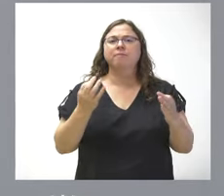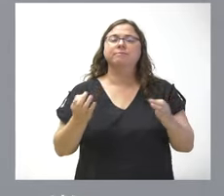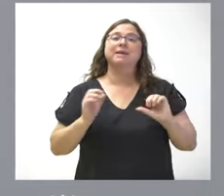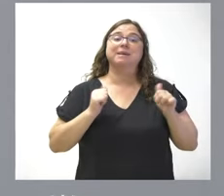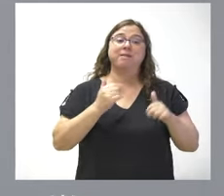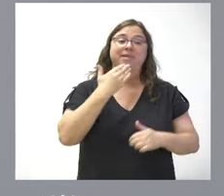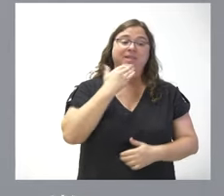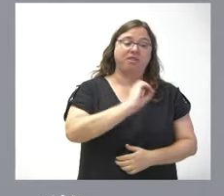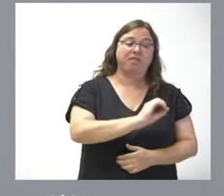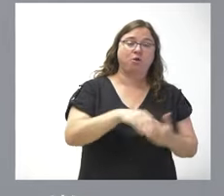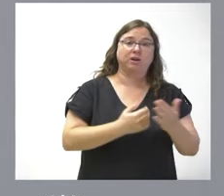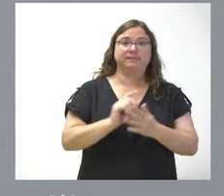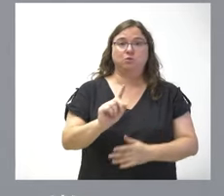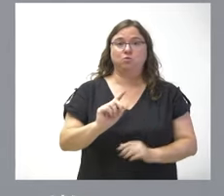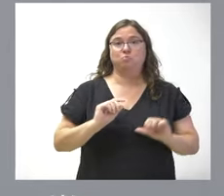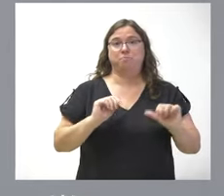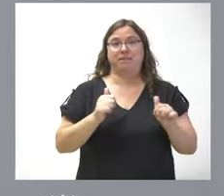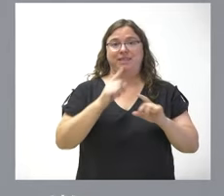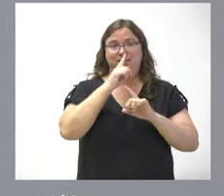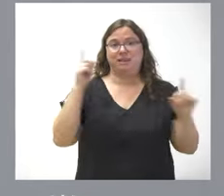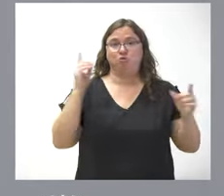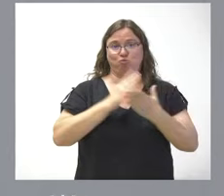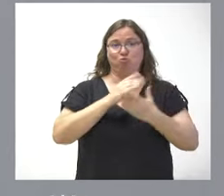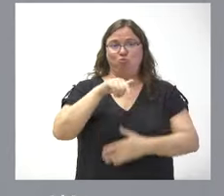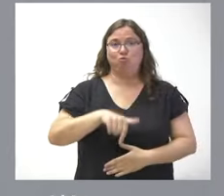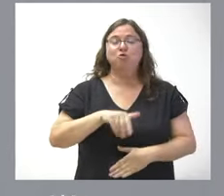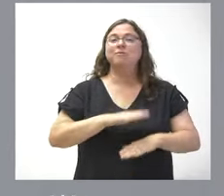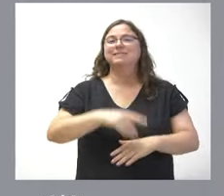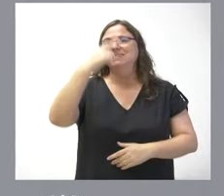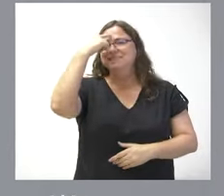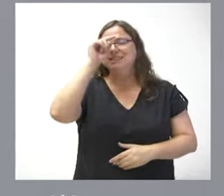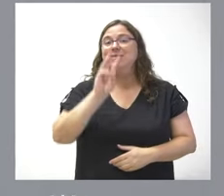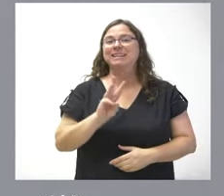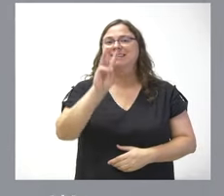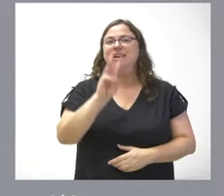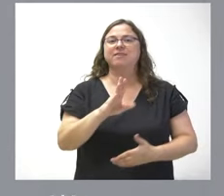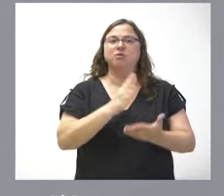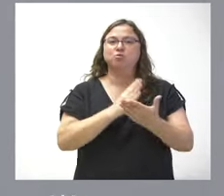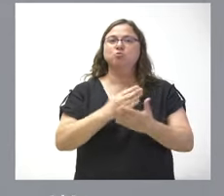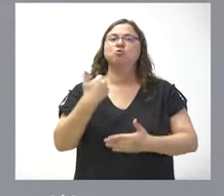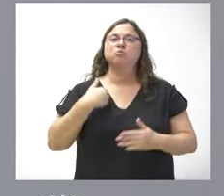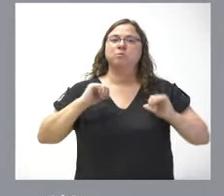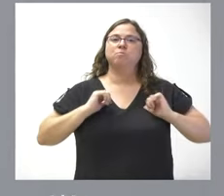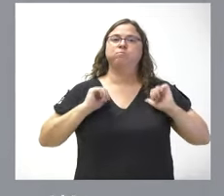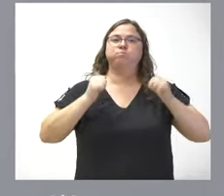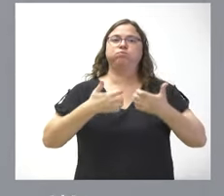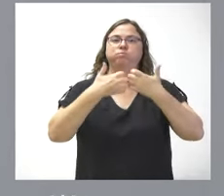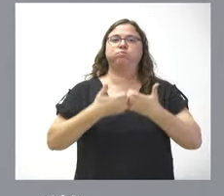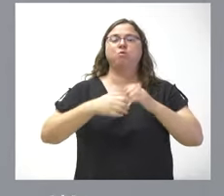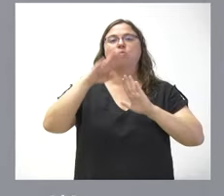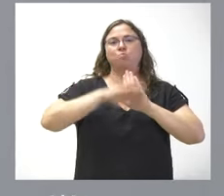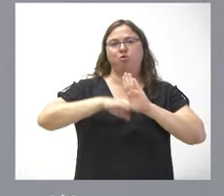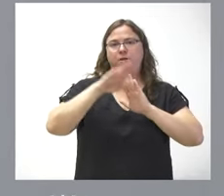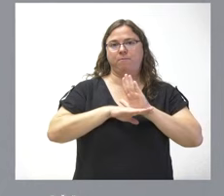de c a 1 años saben ustedes que por tanto Este es el tercer curso ya de la puesta en marcha de este programa de la